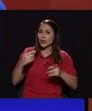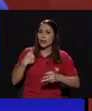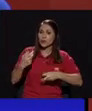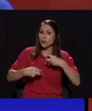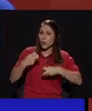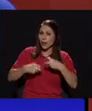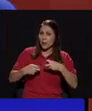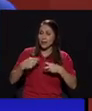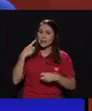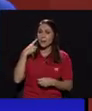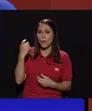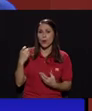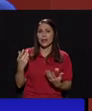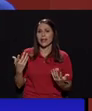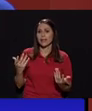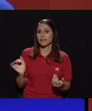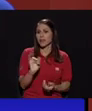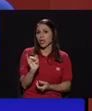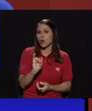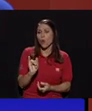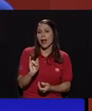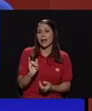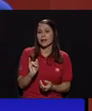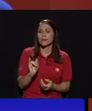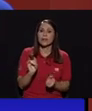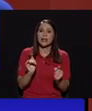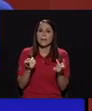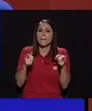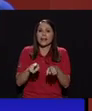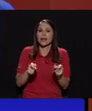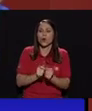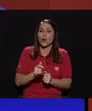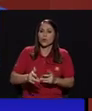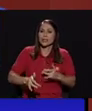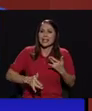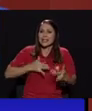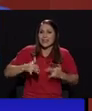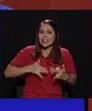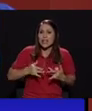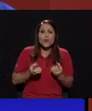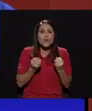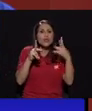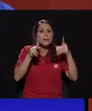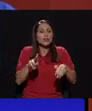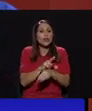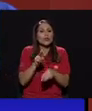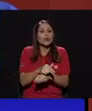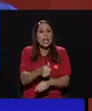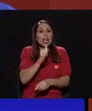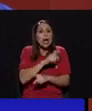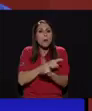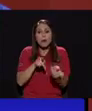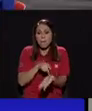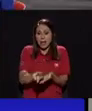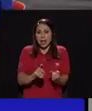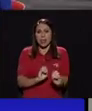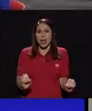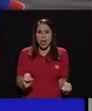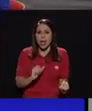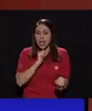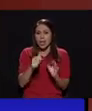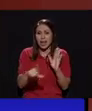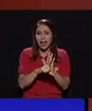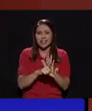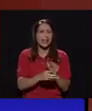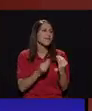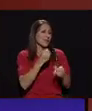de sensibilización hay muchos usuarios del agua que son ilegales y no pagan. Hay mucho que trabajar en esa materia, tema